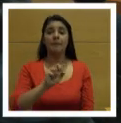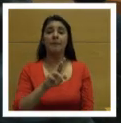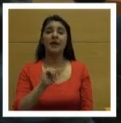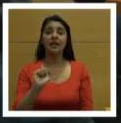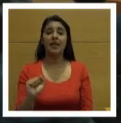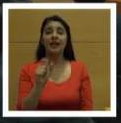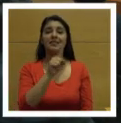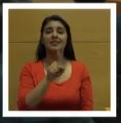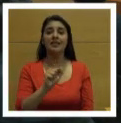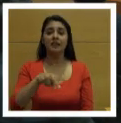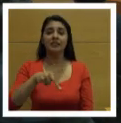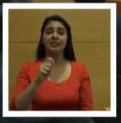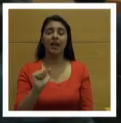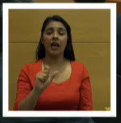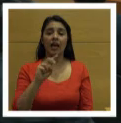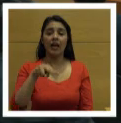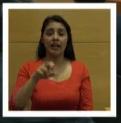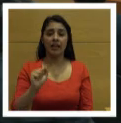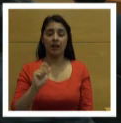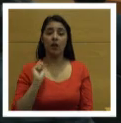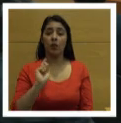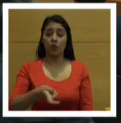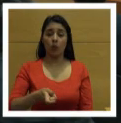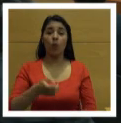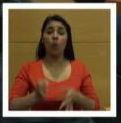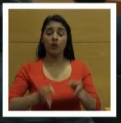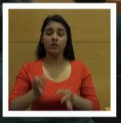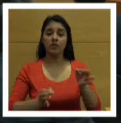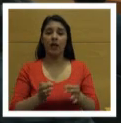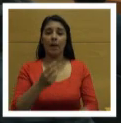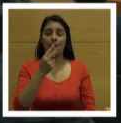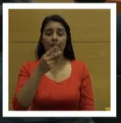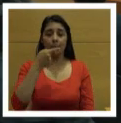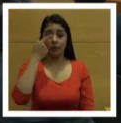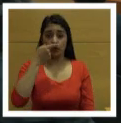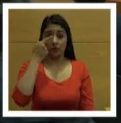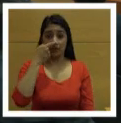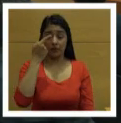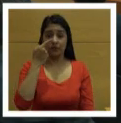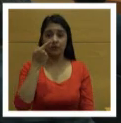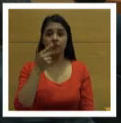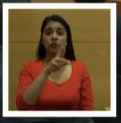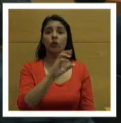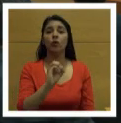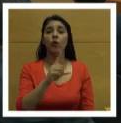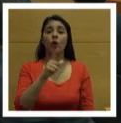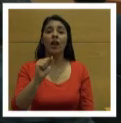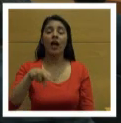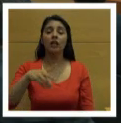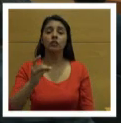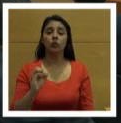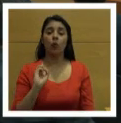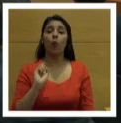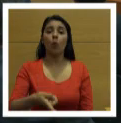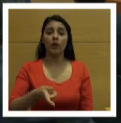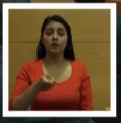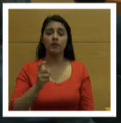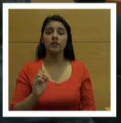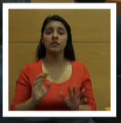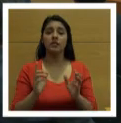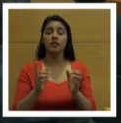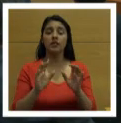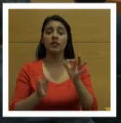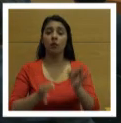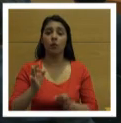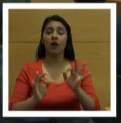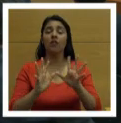Cardemil, jueza titular del Juzgado de Familia de Puerto Varas. Don Rolando Díaz Coloma, juez titular del Juzgado de Familia